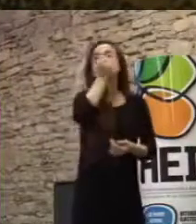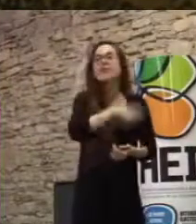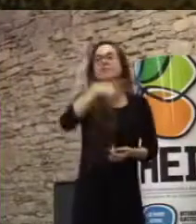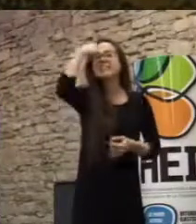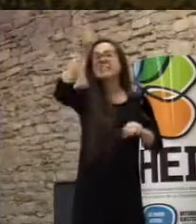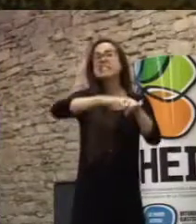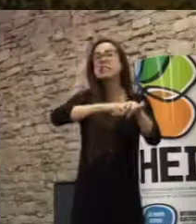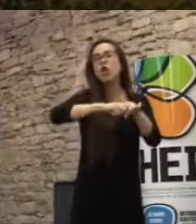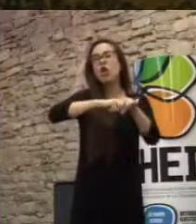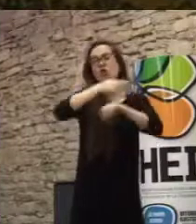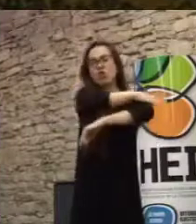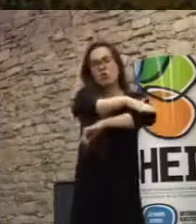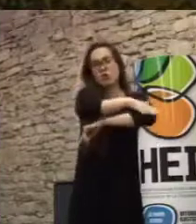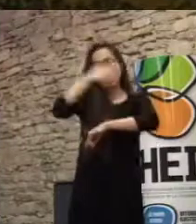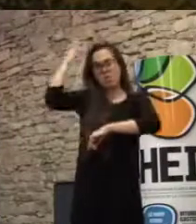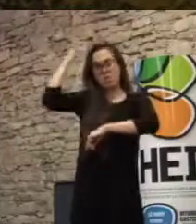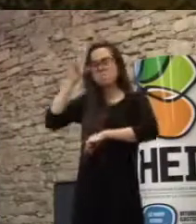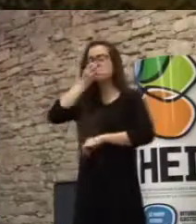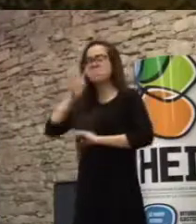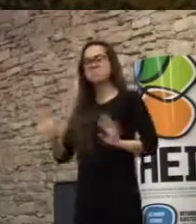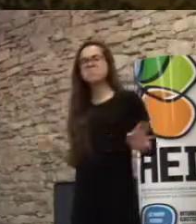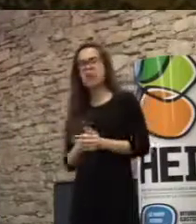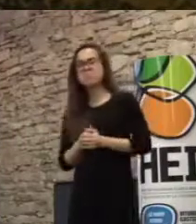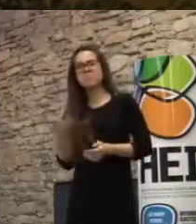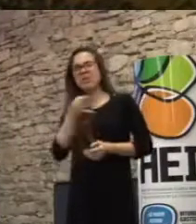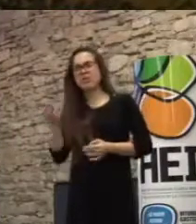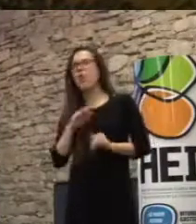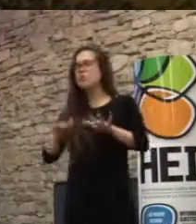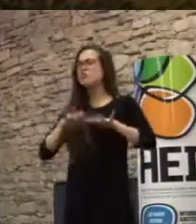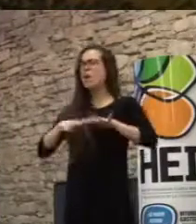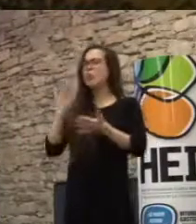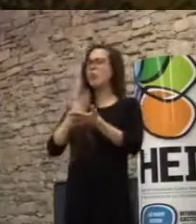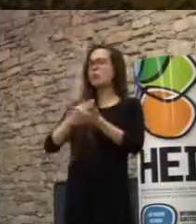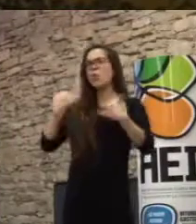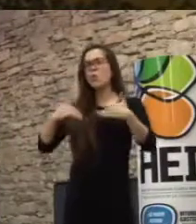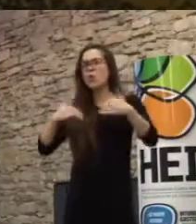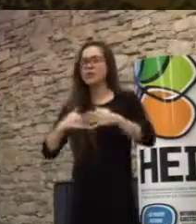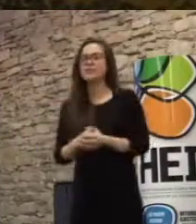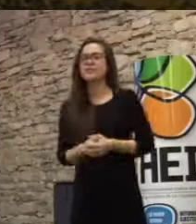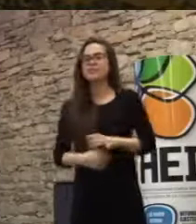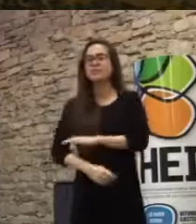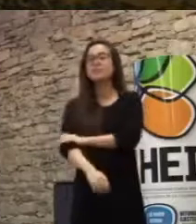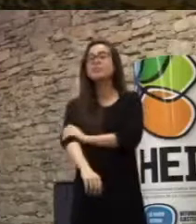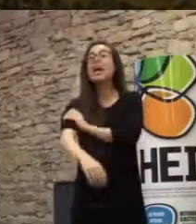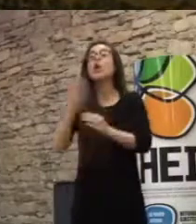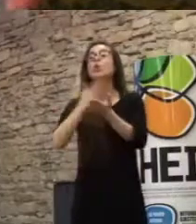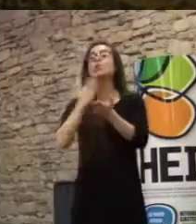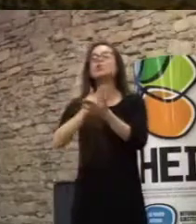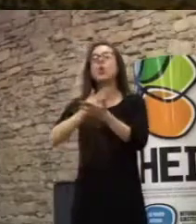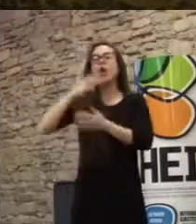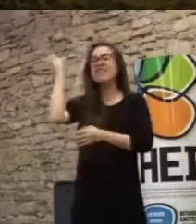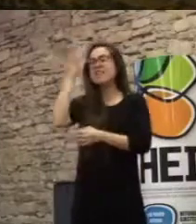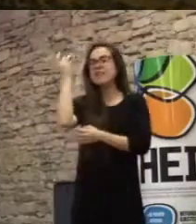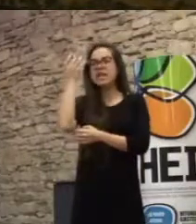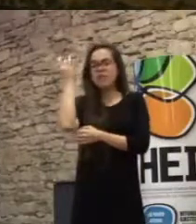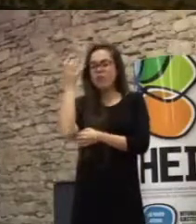formación del gobierno de navarra vales para empezar suave así que ese fue el primer curso que di y esta conferencia es un resumen de